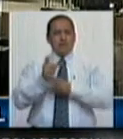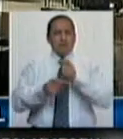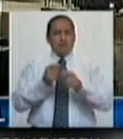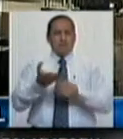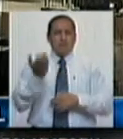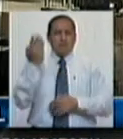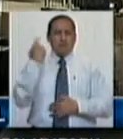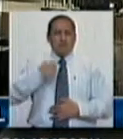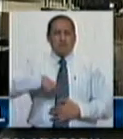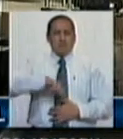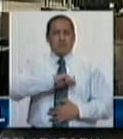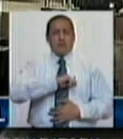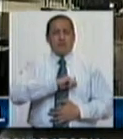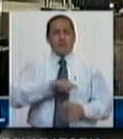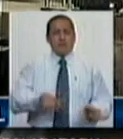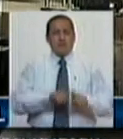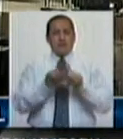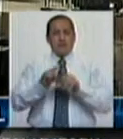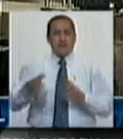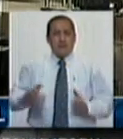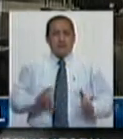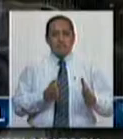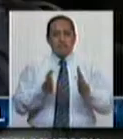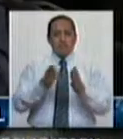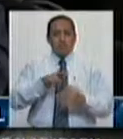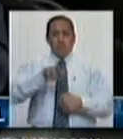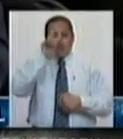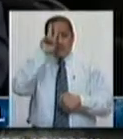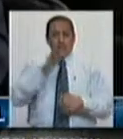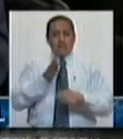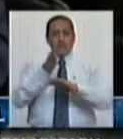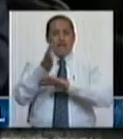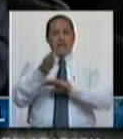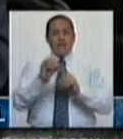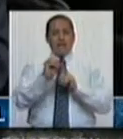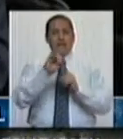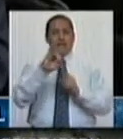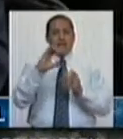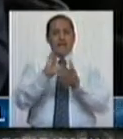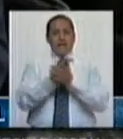españoles. El Capacñán lleva el quechua